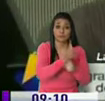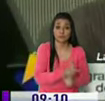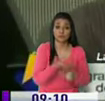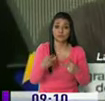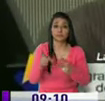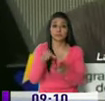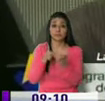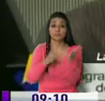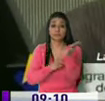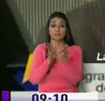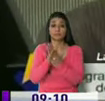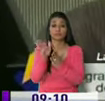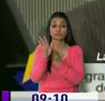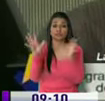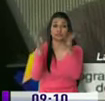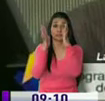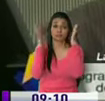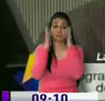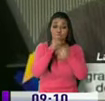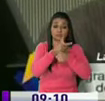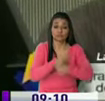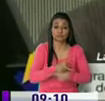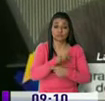resguarda a más o menos